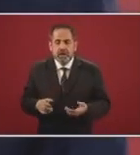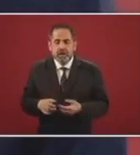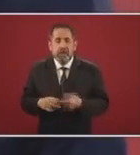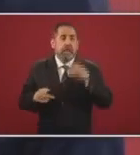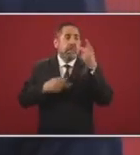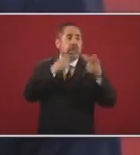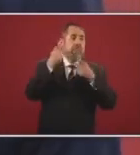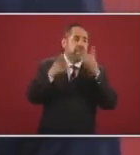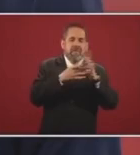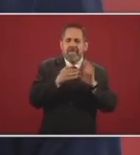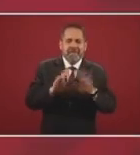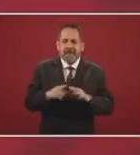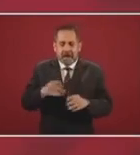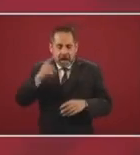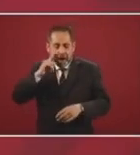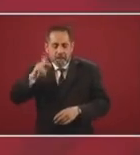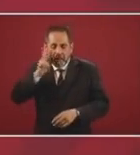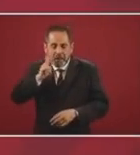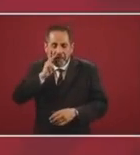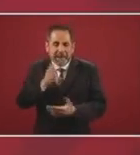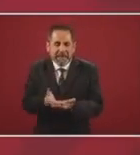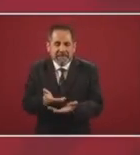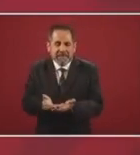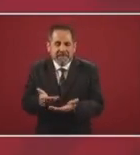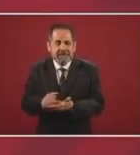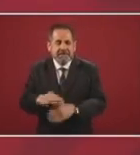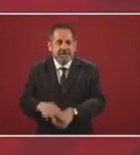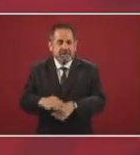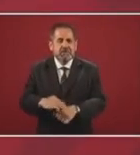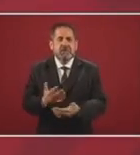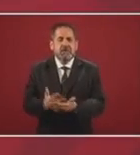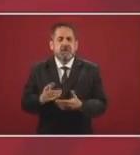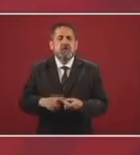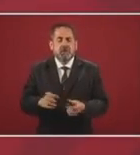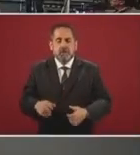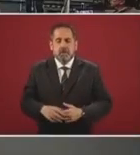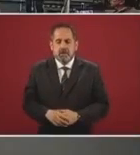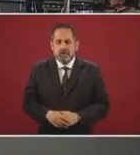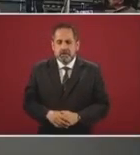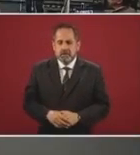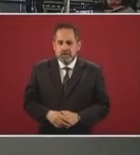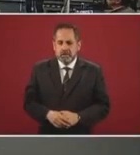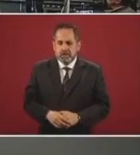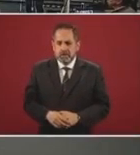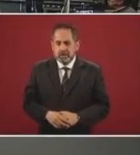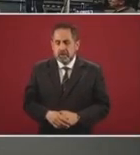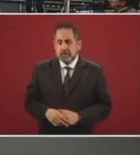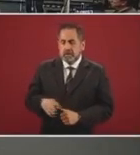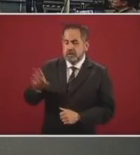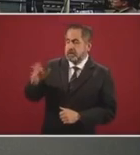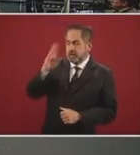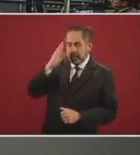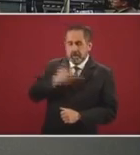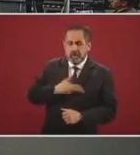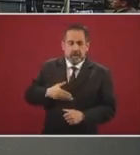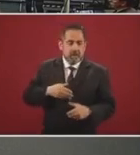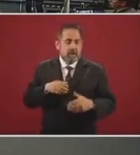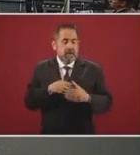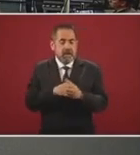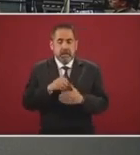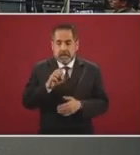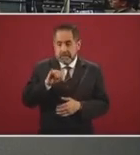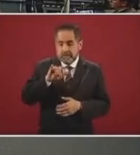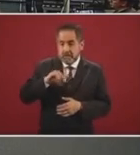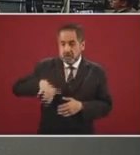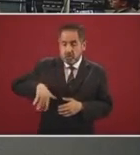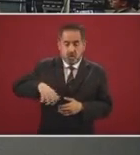semana pasada, el presidente de México, Andrés Manuel López Obrador, adelantó que enviaría una iniciativa de reforma constitucional para conmemorar los